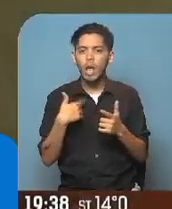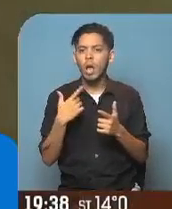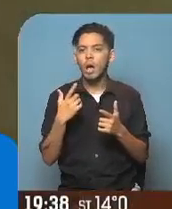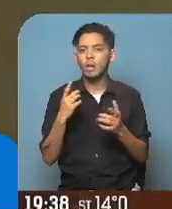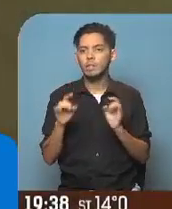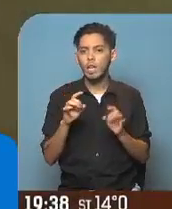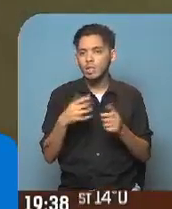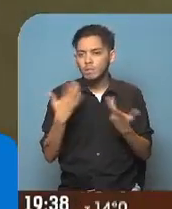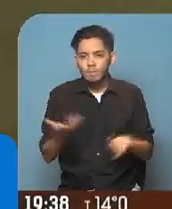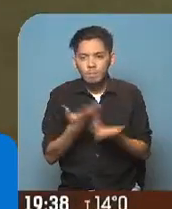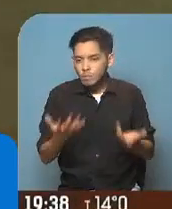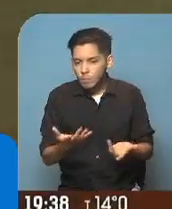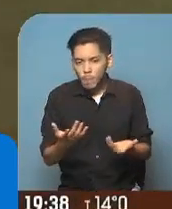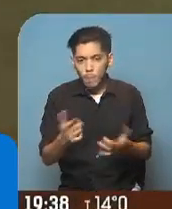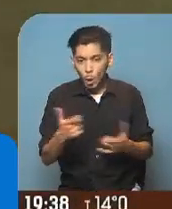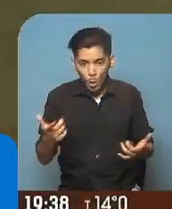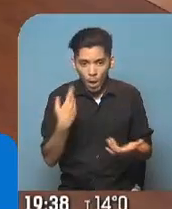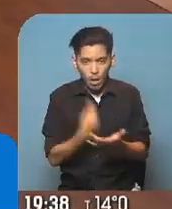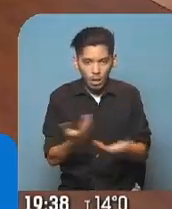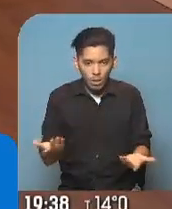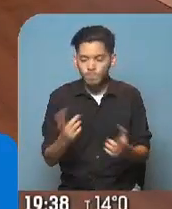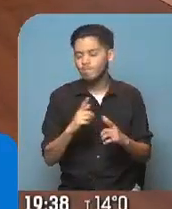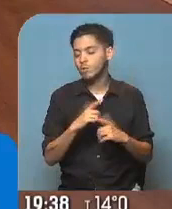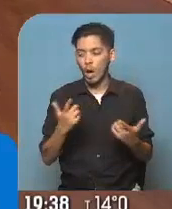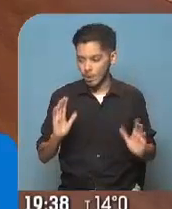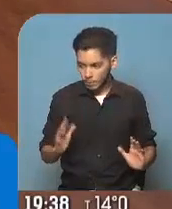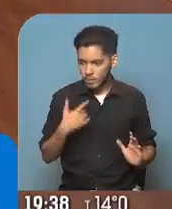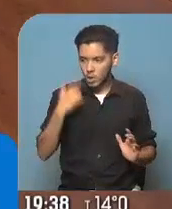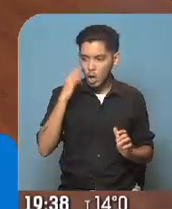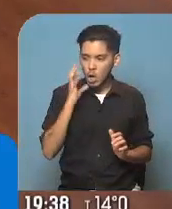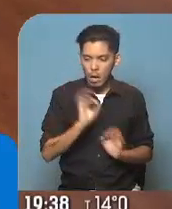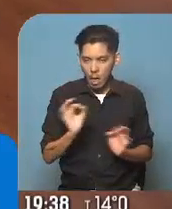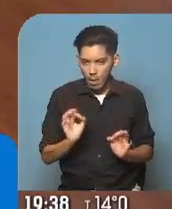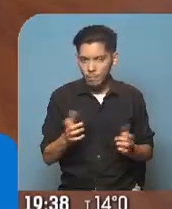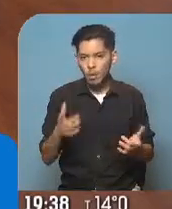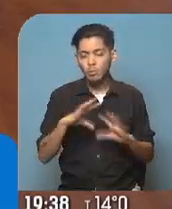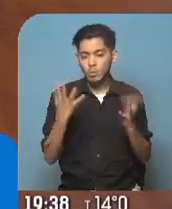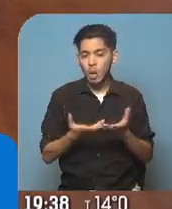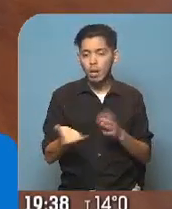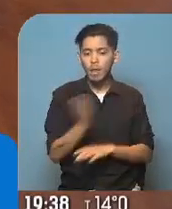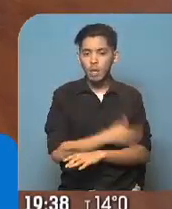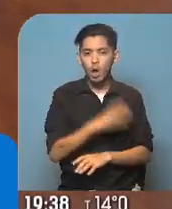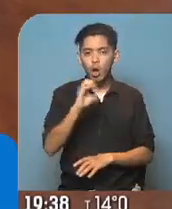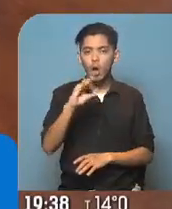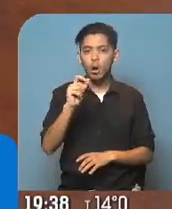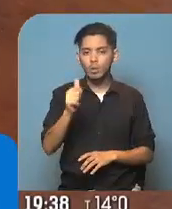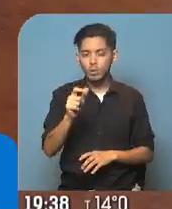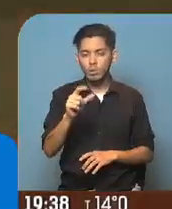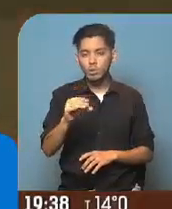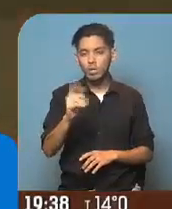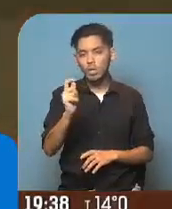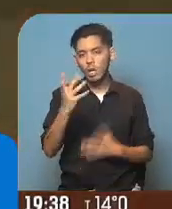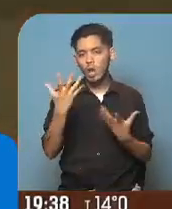no lo tiene no sé qué es el mundial pasado habían tenido un coach que les había servido bastante